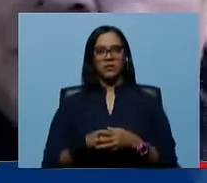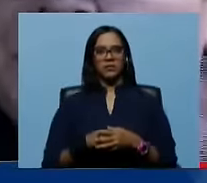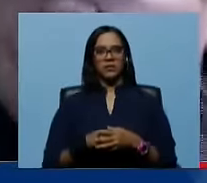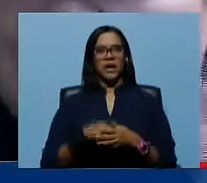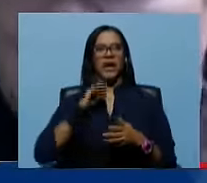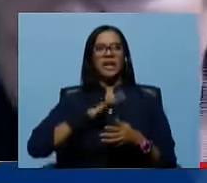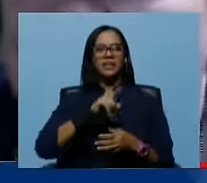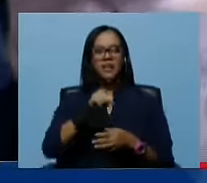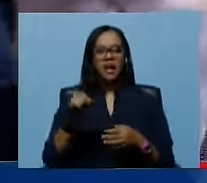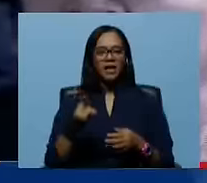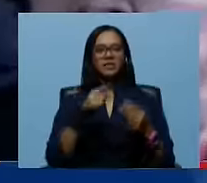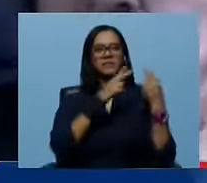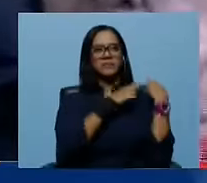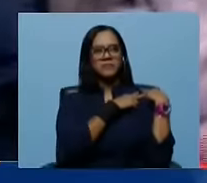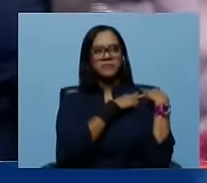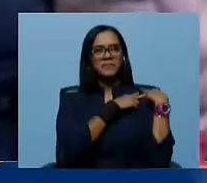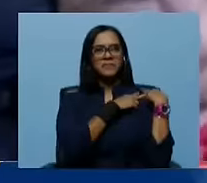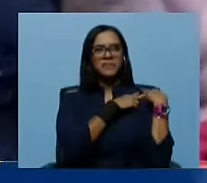Está en sus manos.